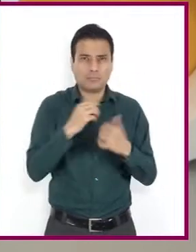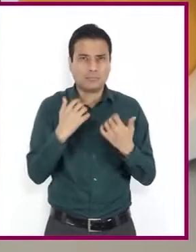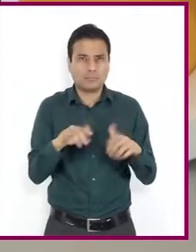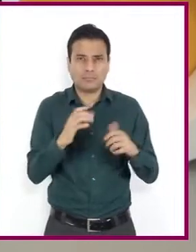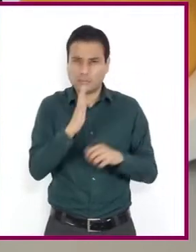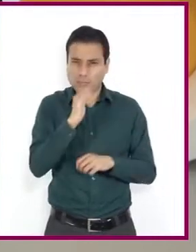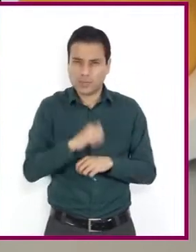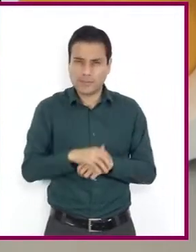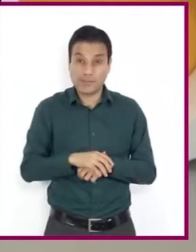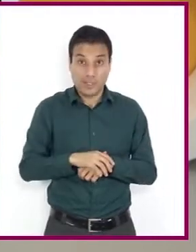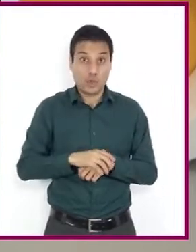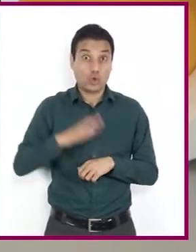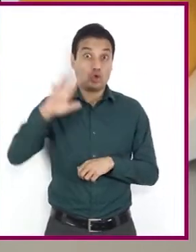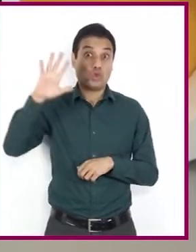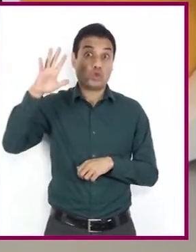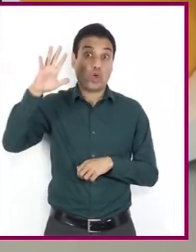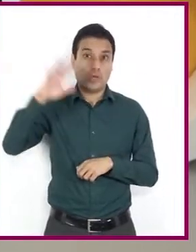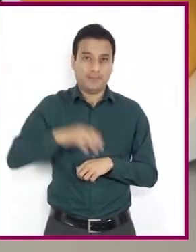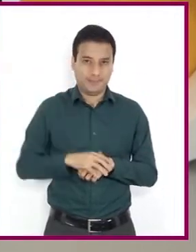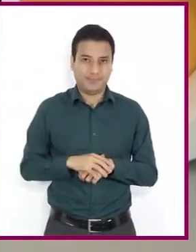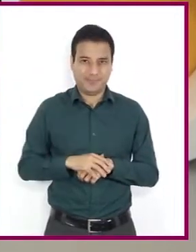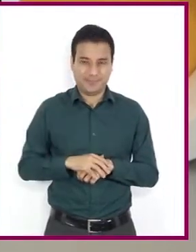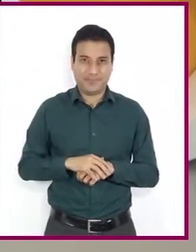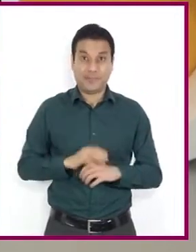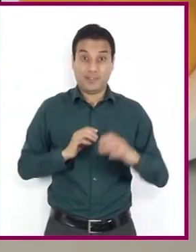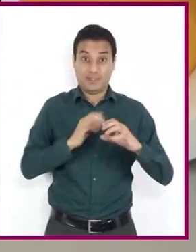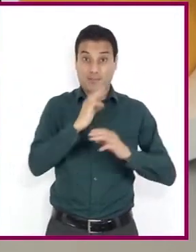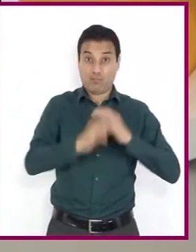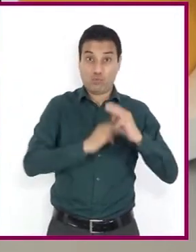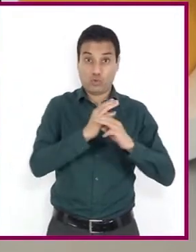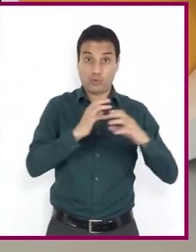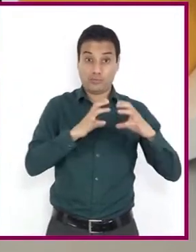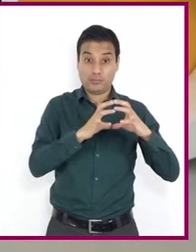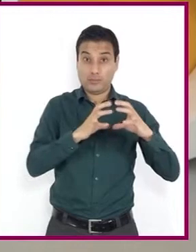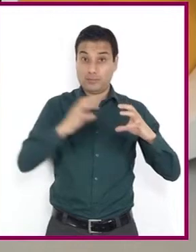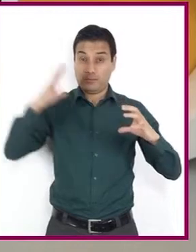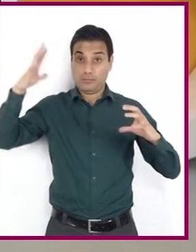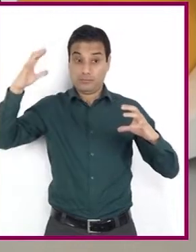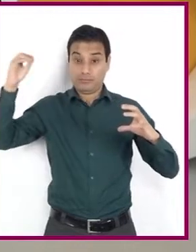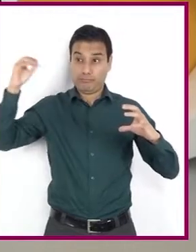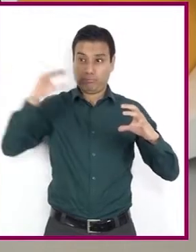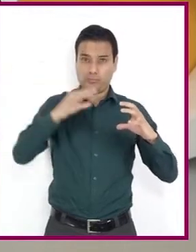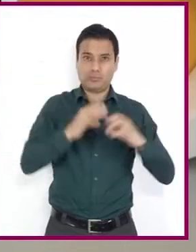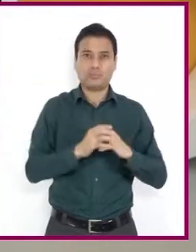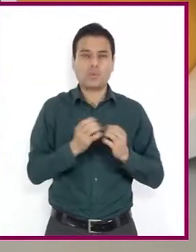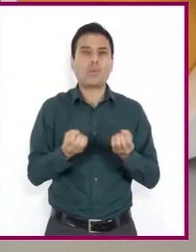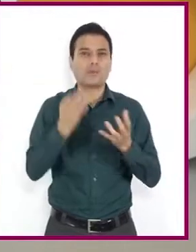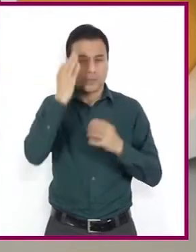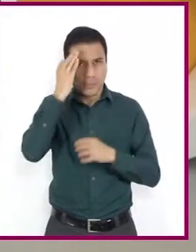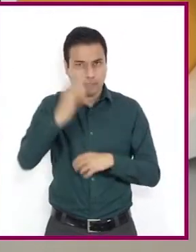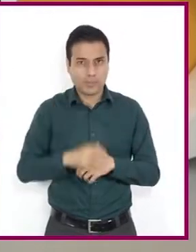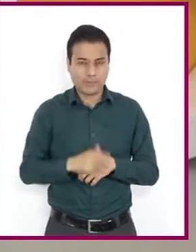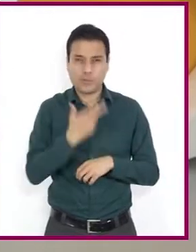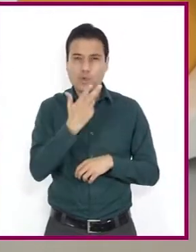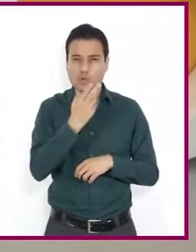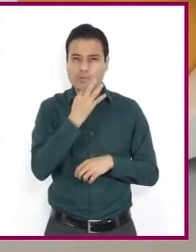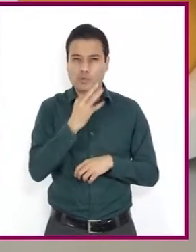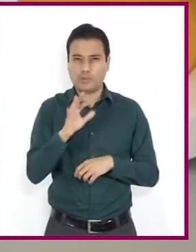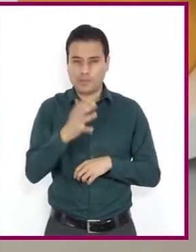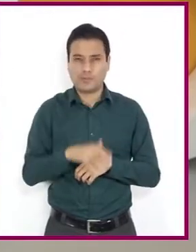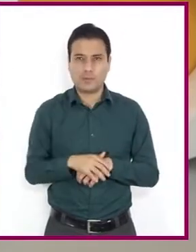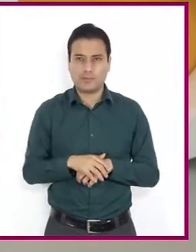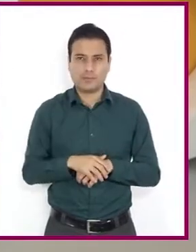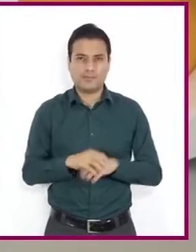que a la luz del sol le toma casi 8 minutos en llegar hasta la Tierra. Las ondas electromagnéticas fueron